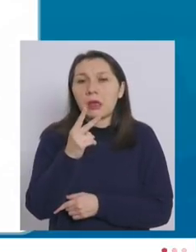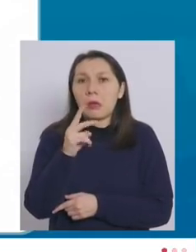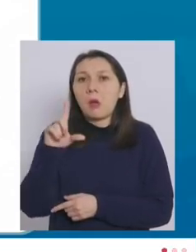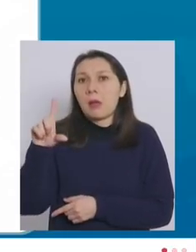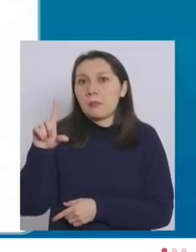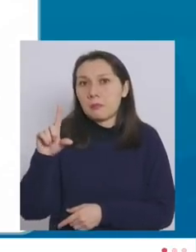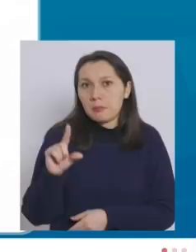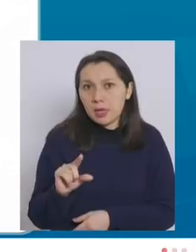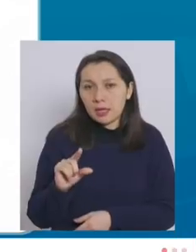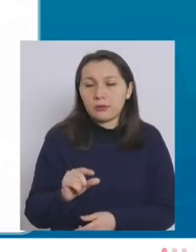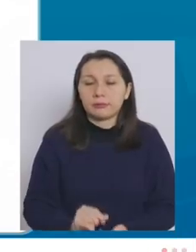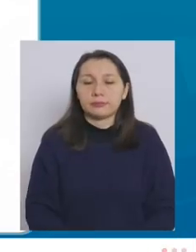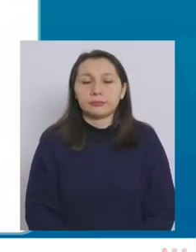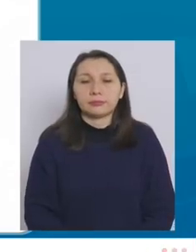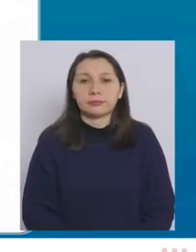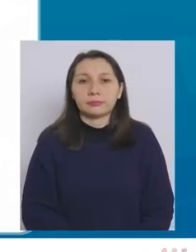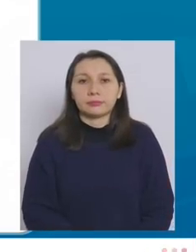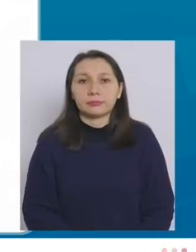disminución.